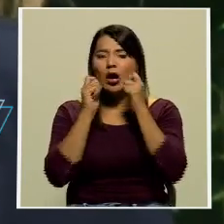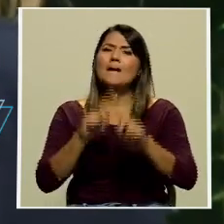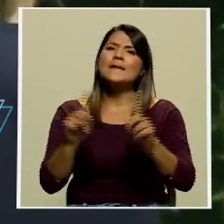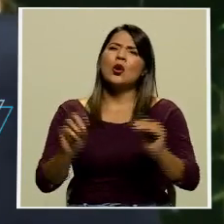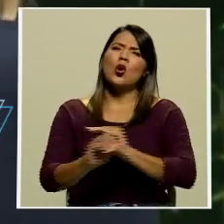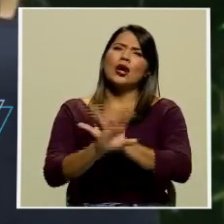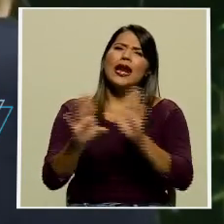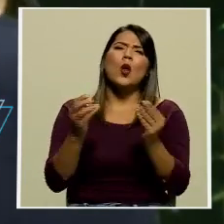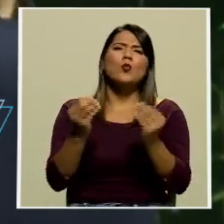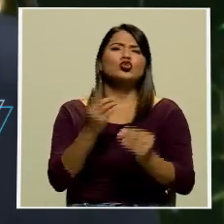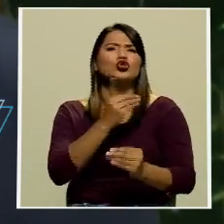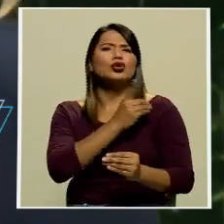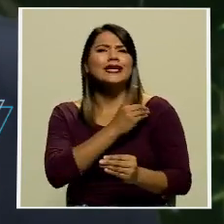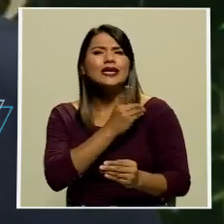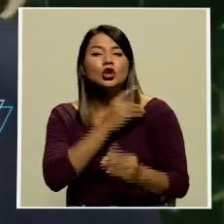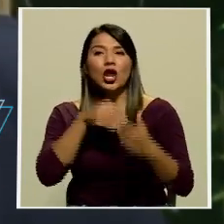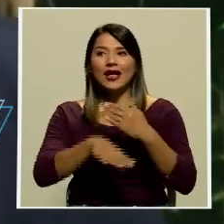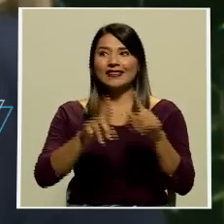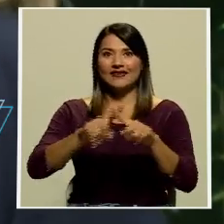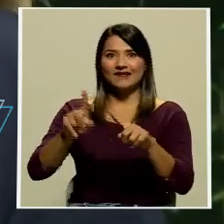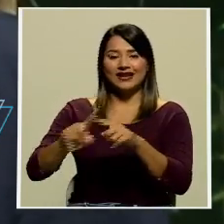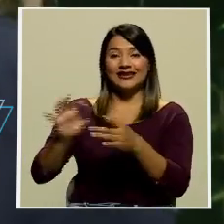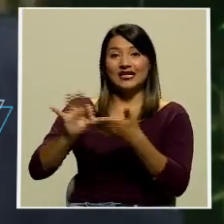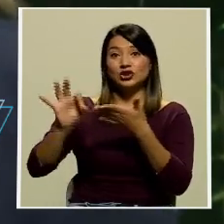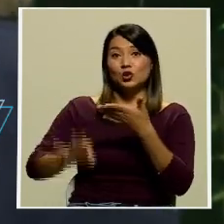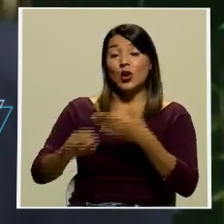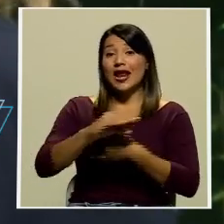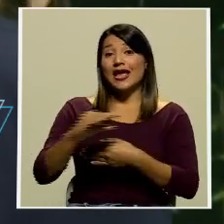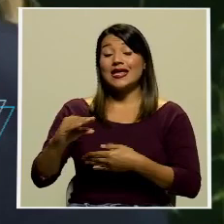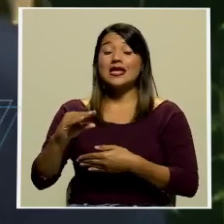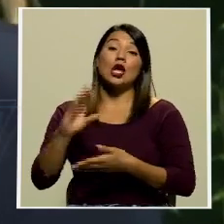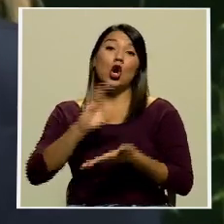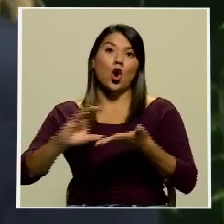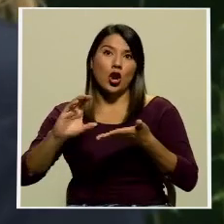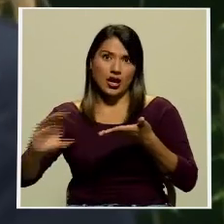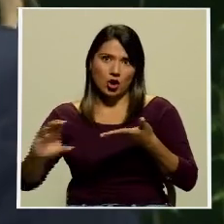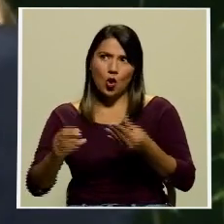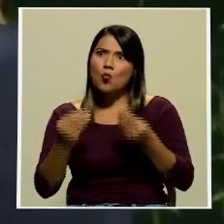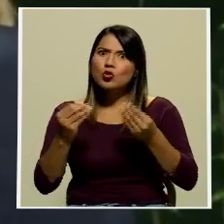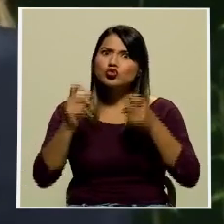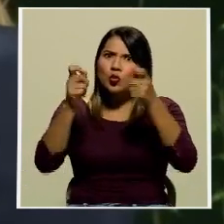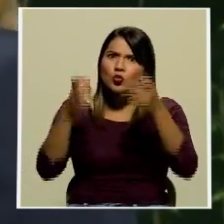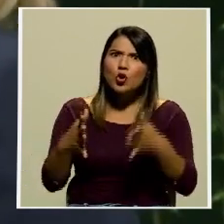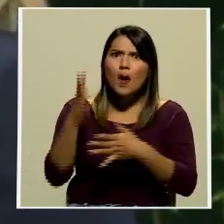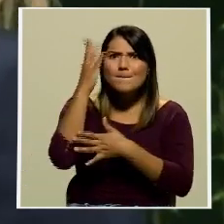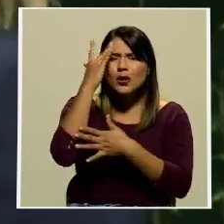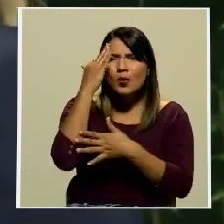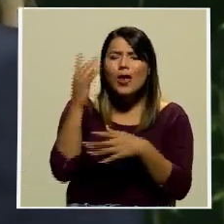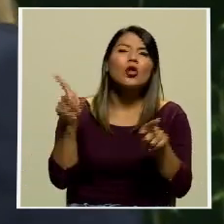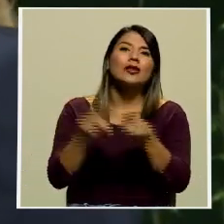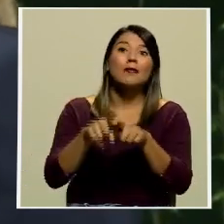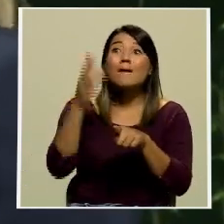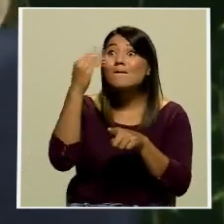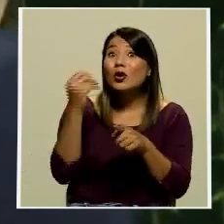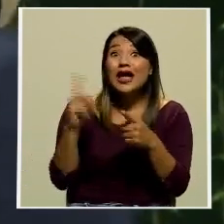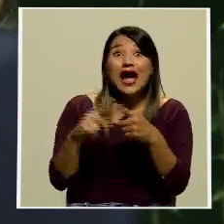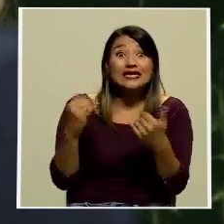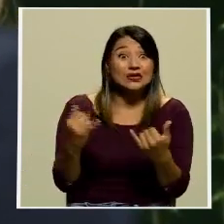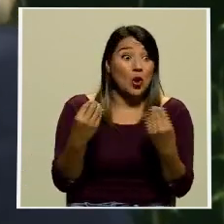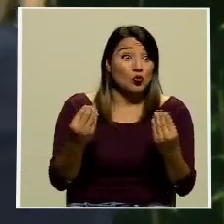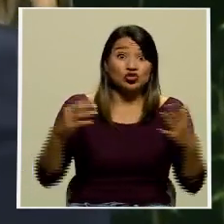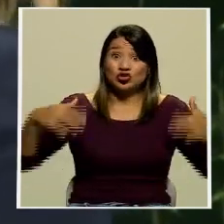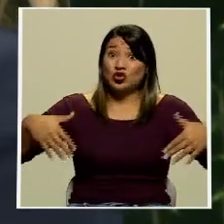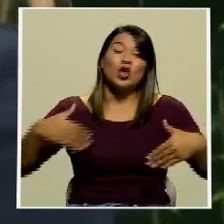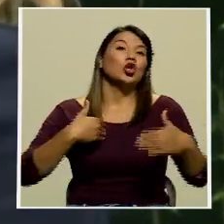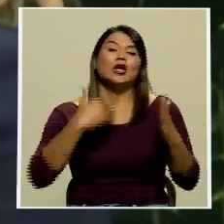muchos de los directores de las diferentes escuelas y colegios, muchísimos profesores también, porque a la fecha muchos de ellos ni siquiera tienen el protocolo en sus